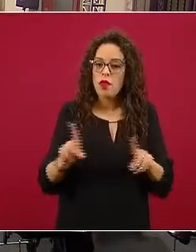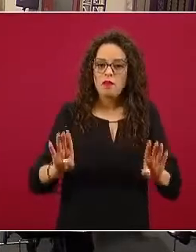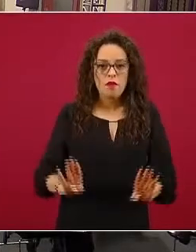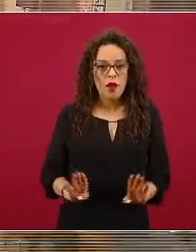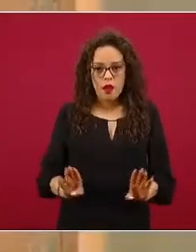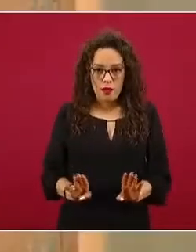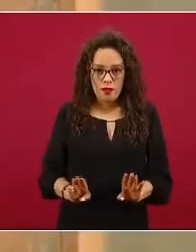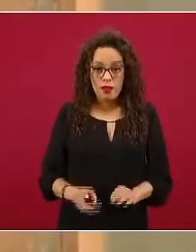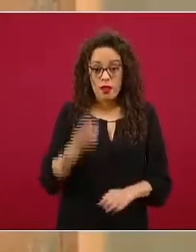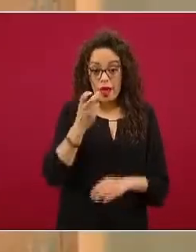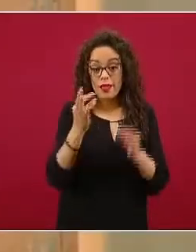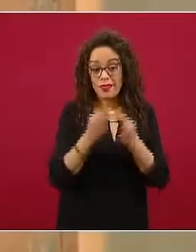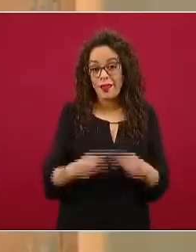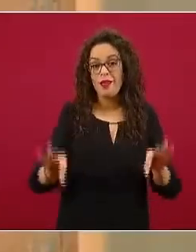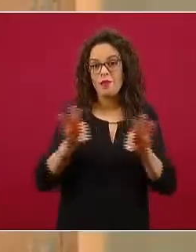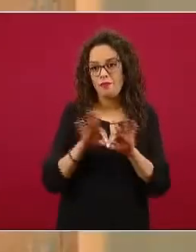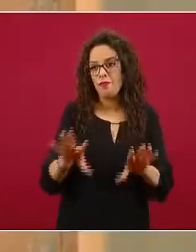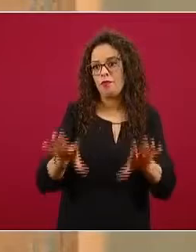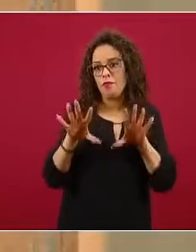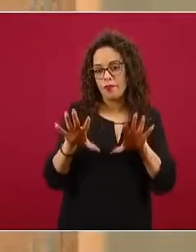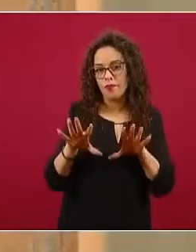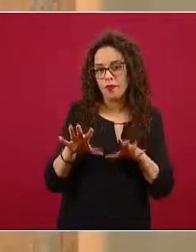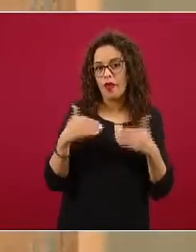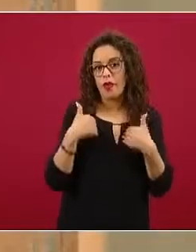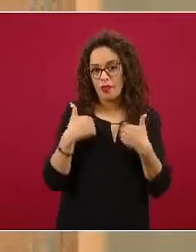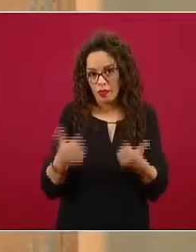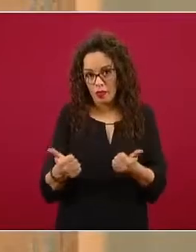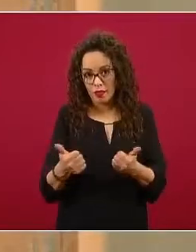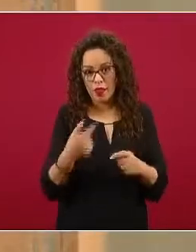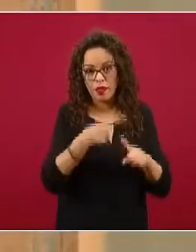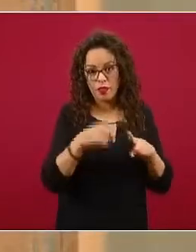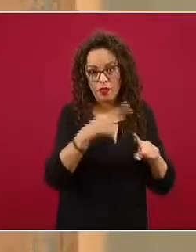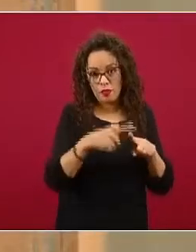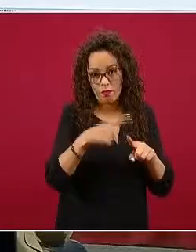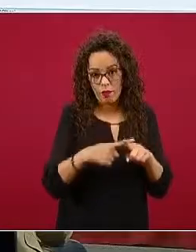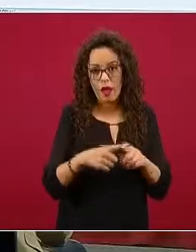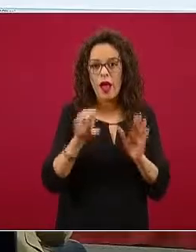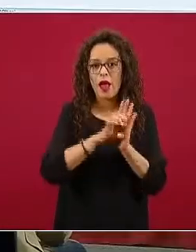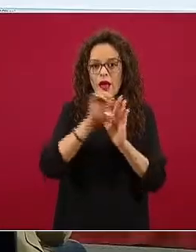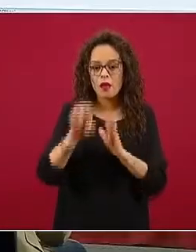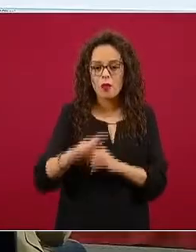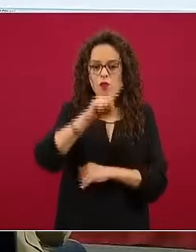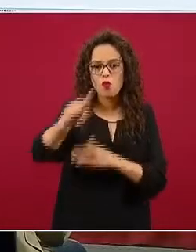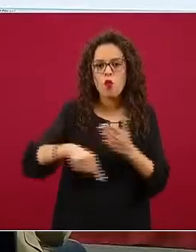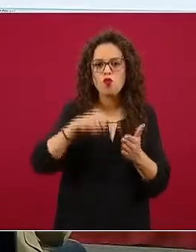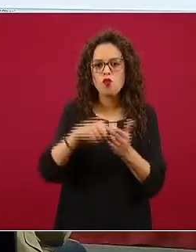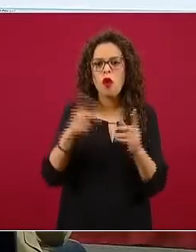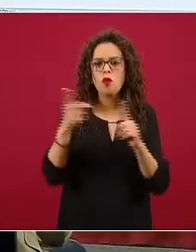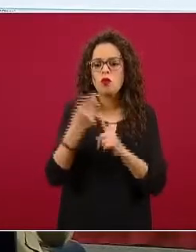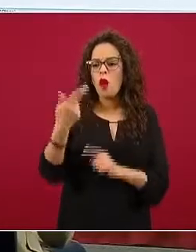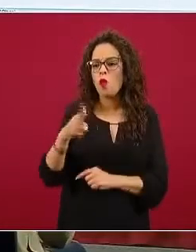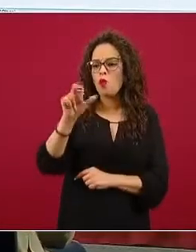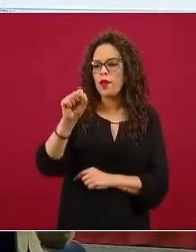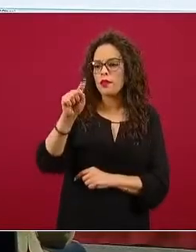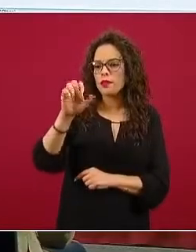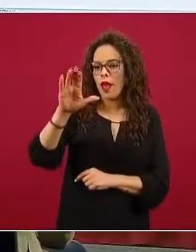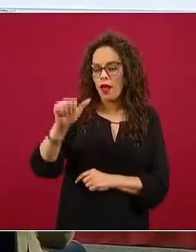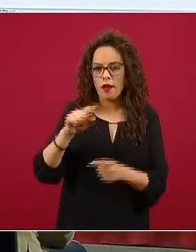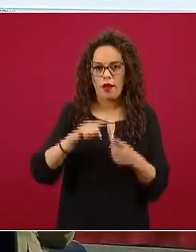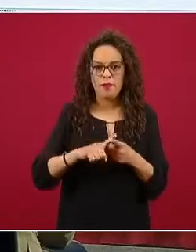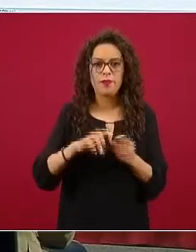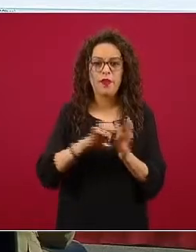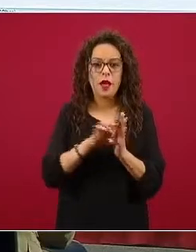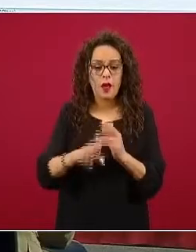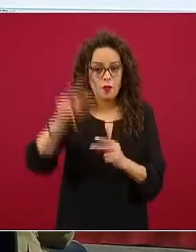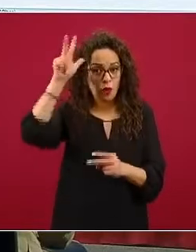de entidades. Se han trabajado mucho y priorizado muchas zonas, como lo es la zona huasteca, donde entidades federativas como el estado de